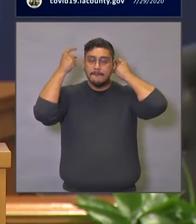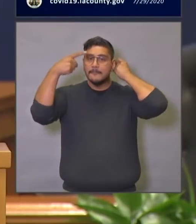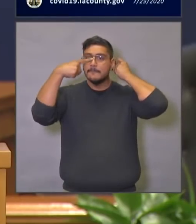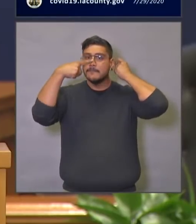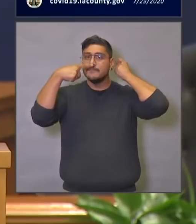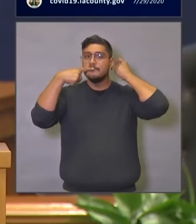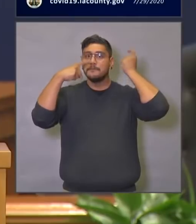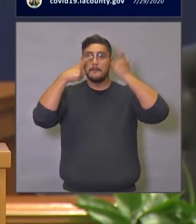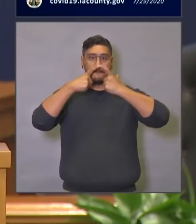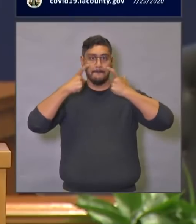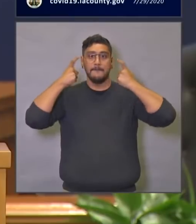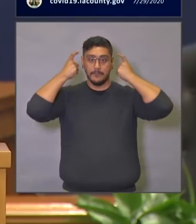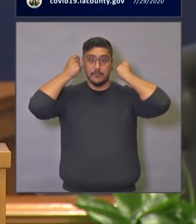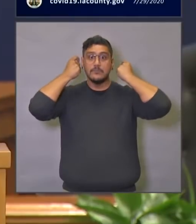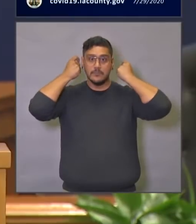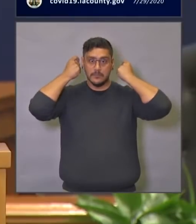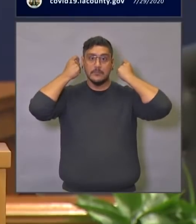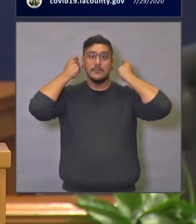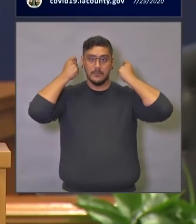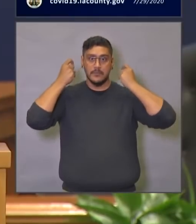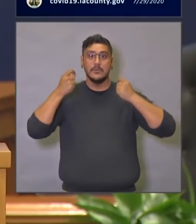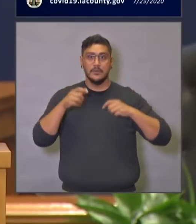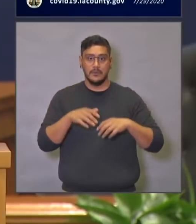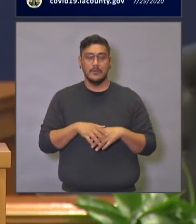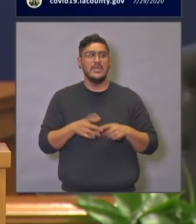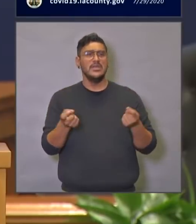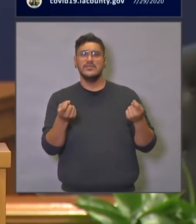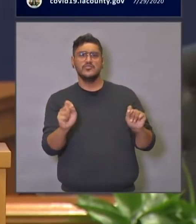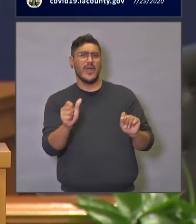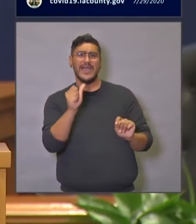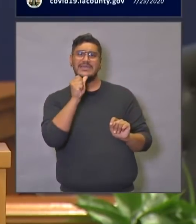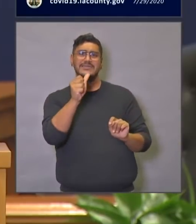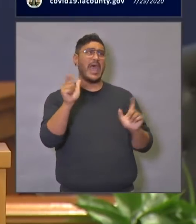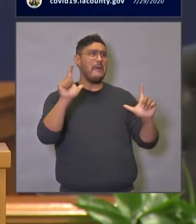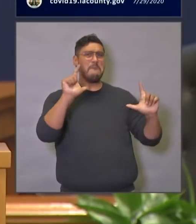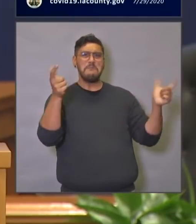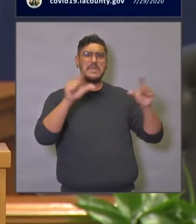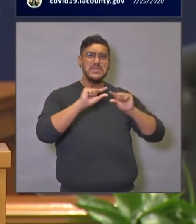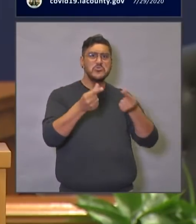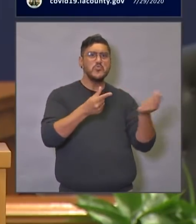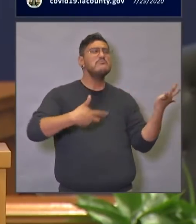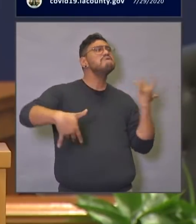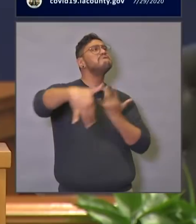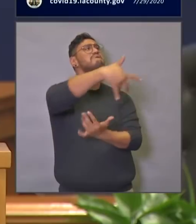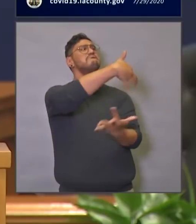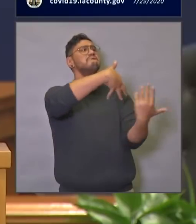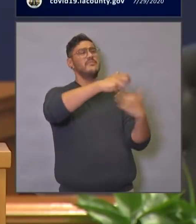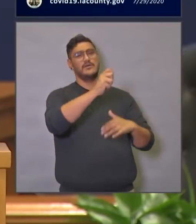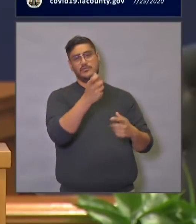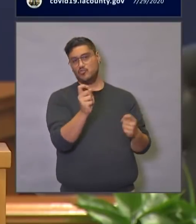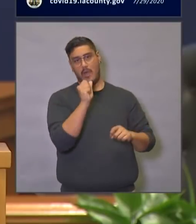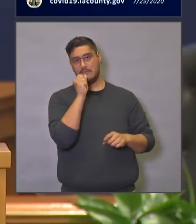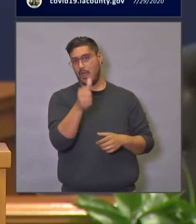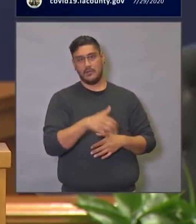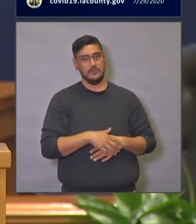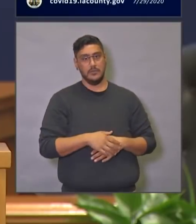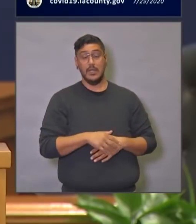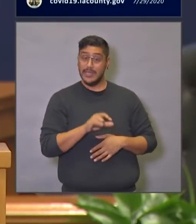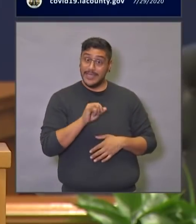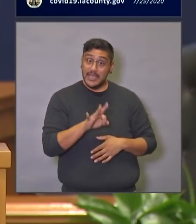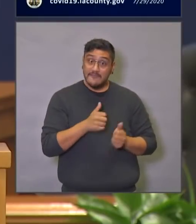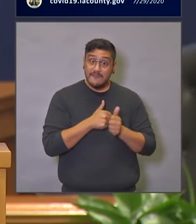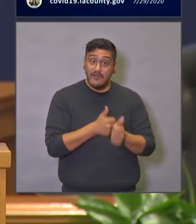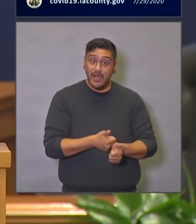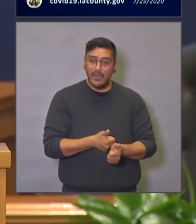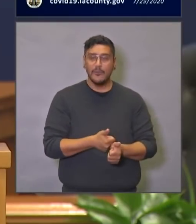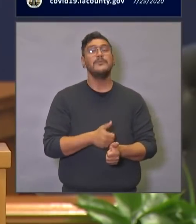boca. Tratar a no juntarse en grupos grandes y vamos a salir adelante. Para